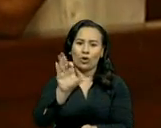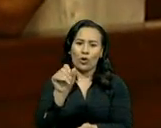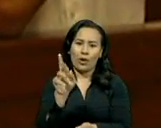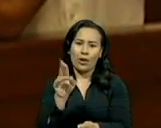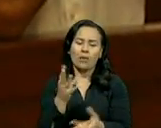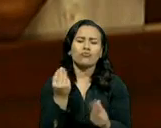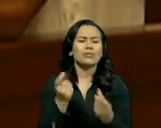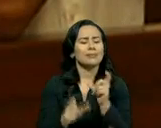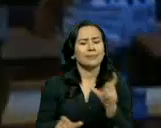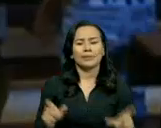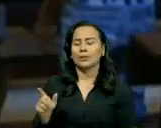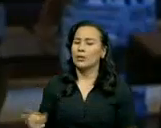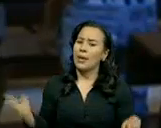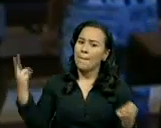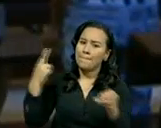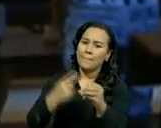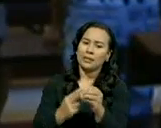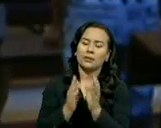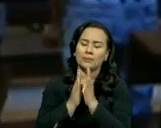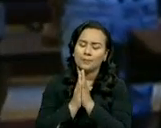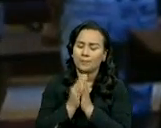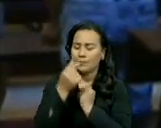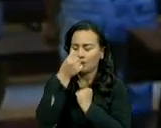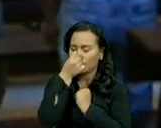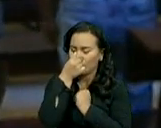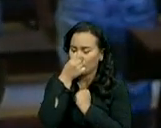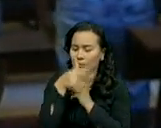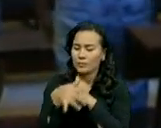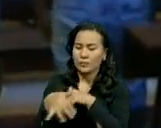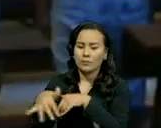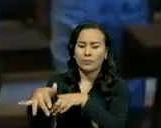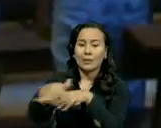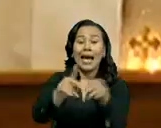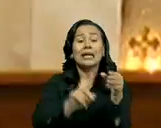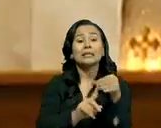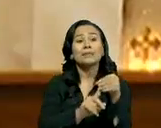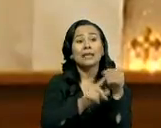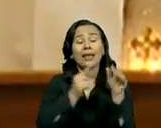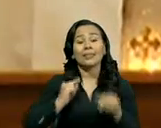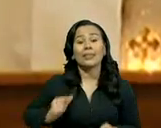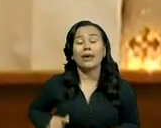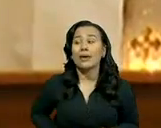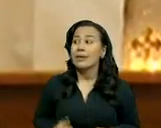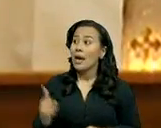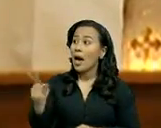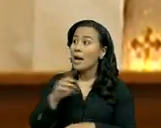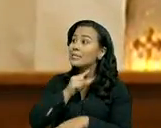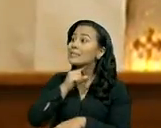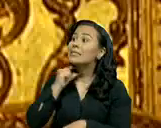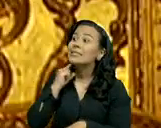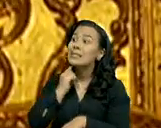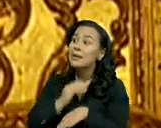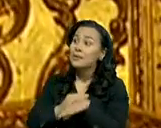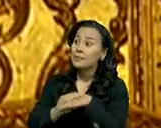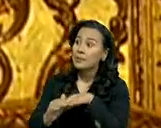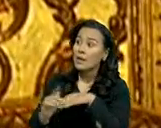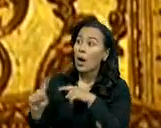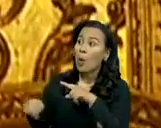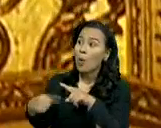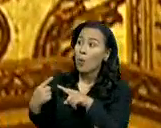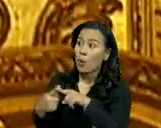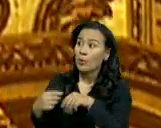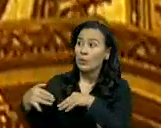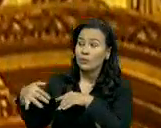personas son parte de este evento. Sin embargo, hay algo específico que recalcan los sacerdotes a la hora de realizar